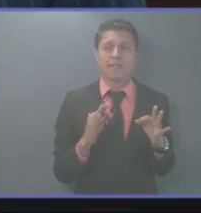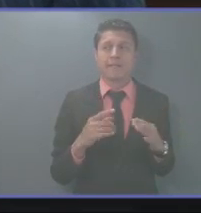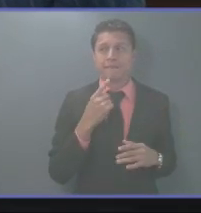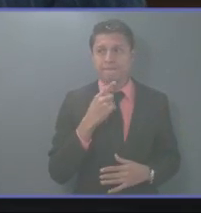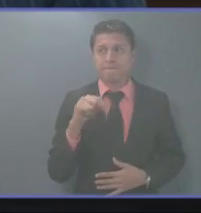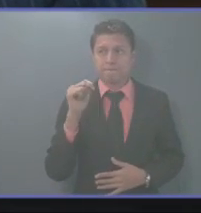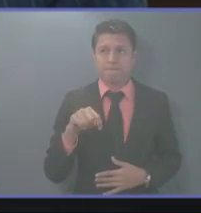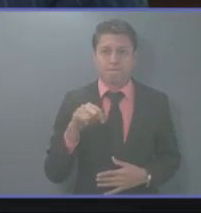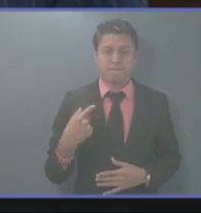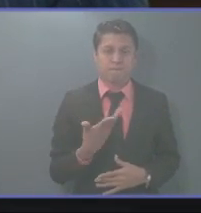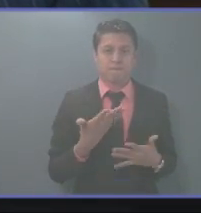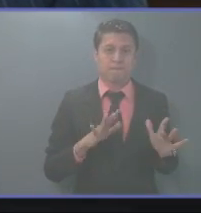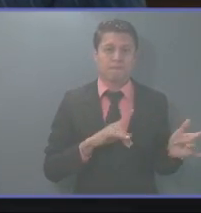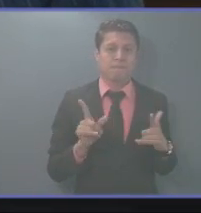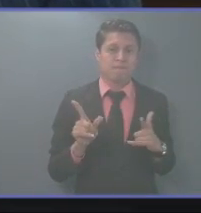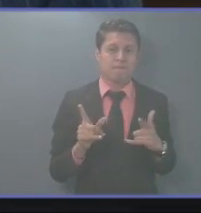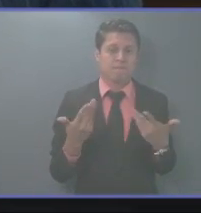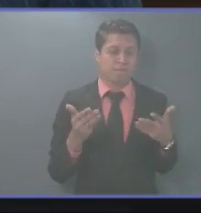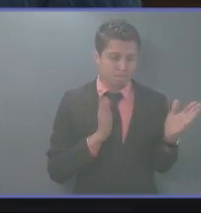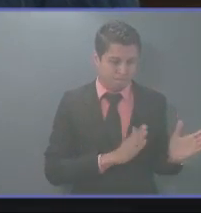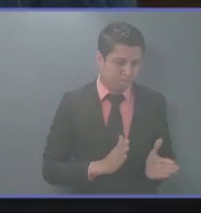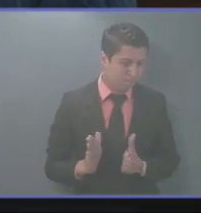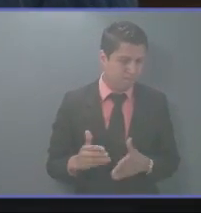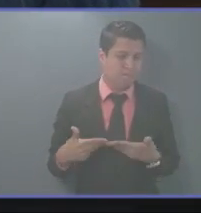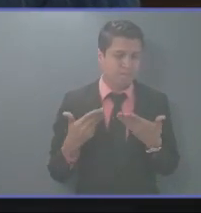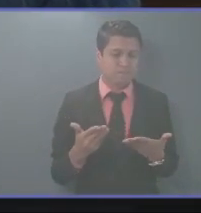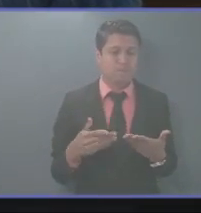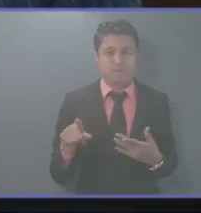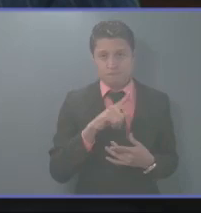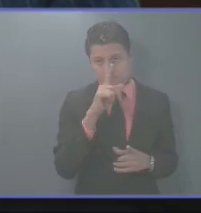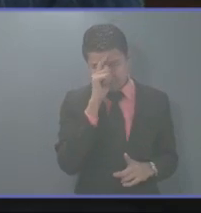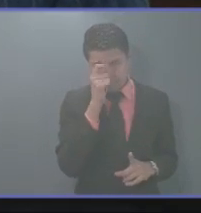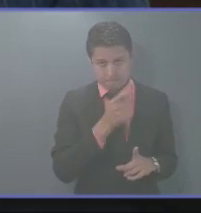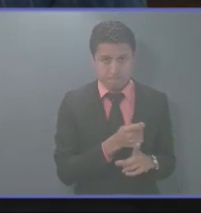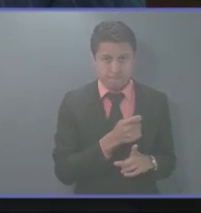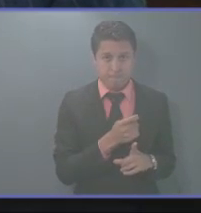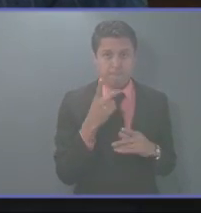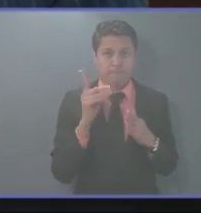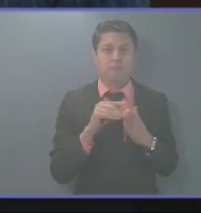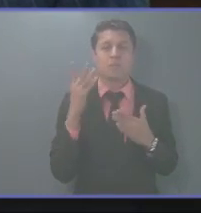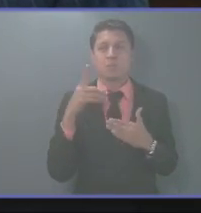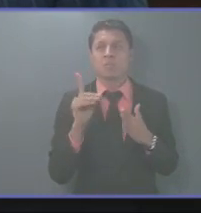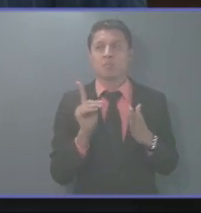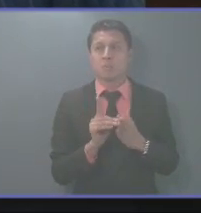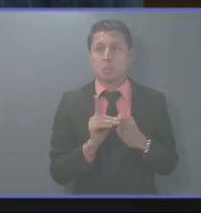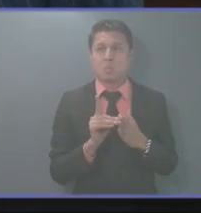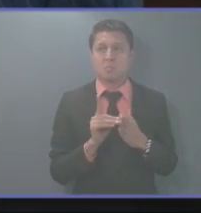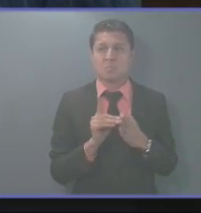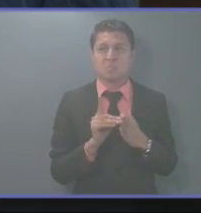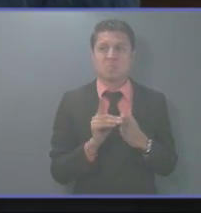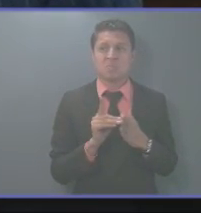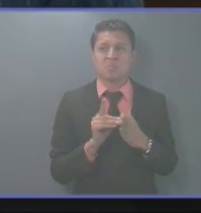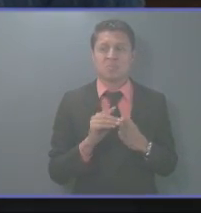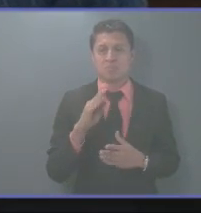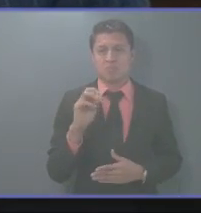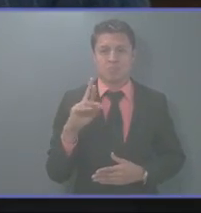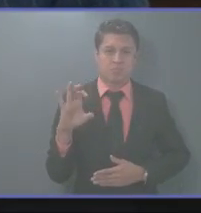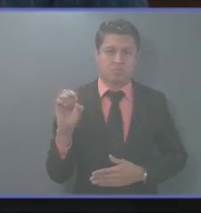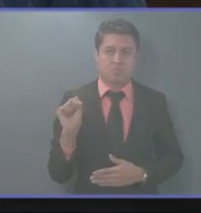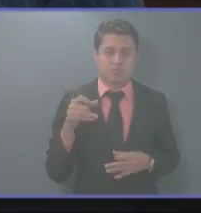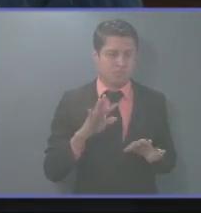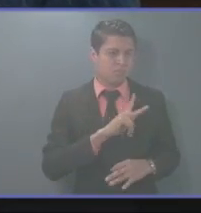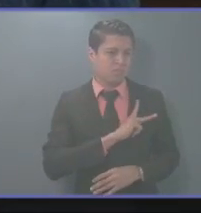ahora estamos para preparar y recibirlos como se merecen a nuestros colegas diputados. Concepción Batres, en